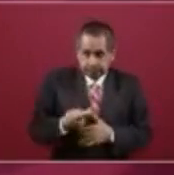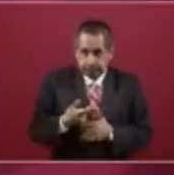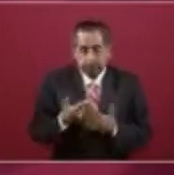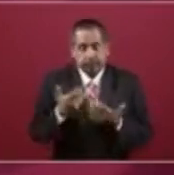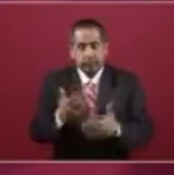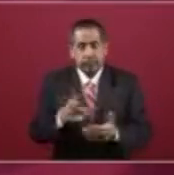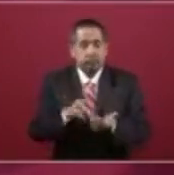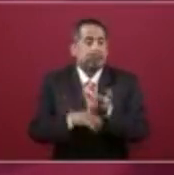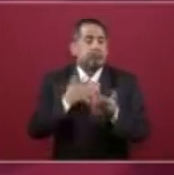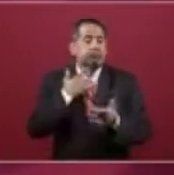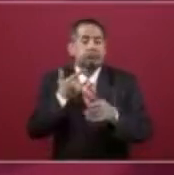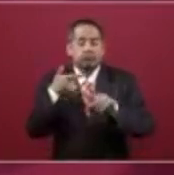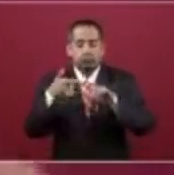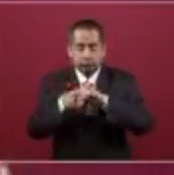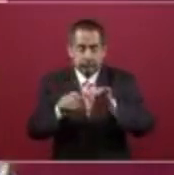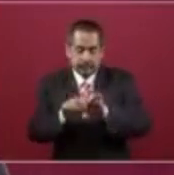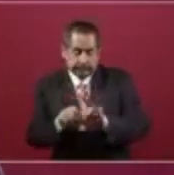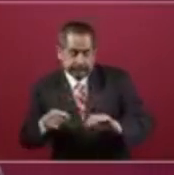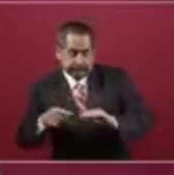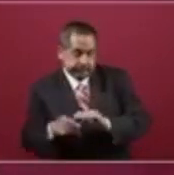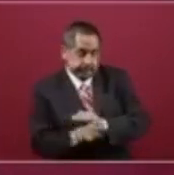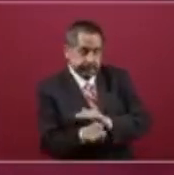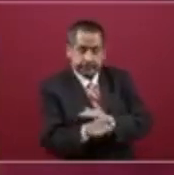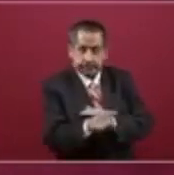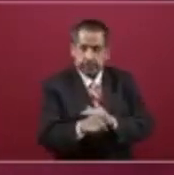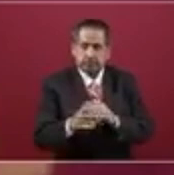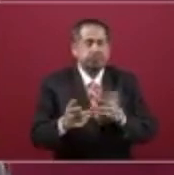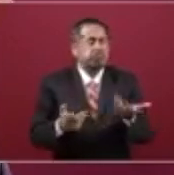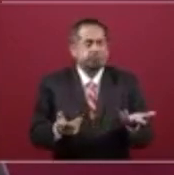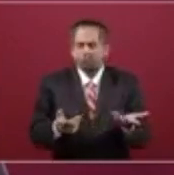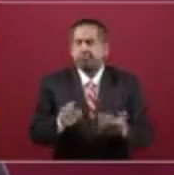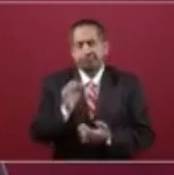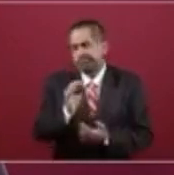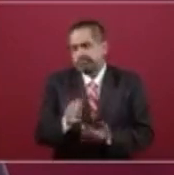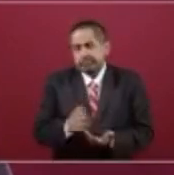sobre los gasoductos es muy